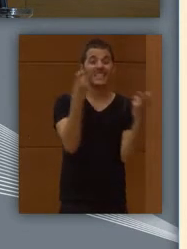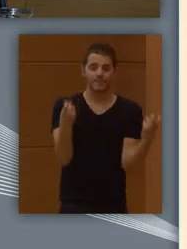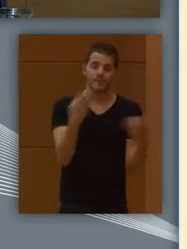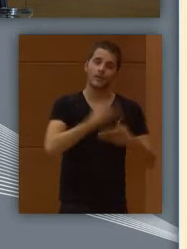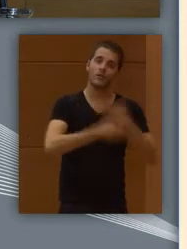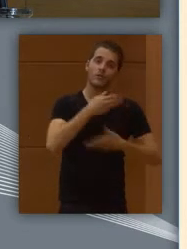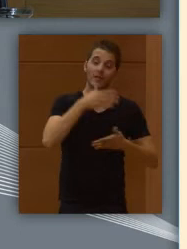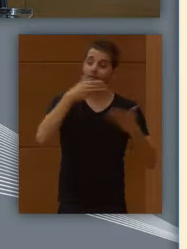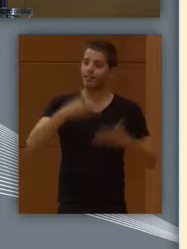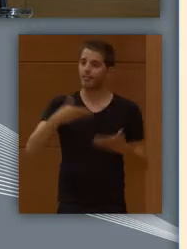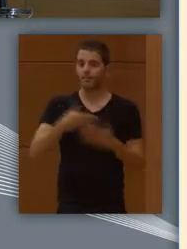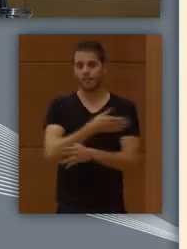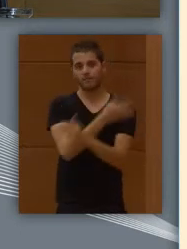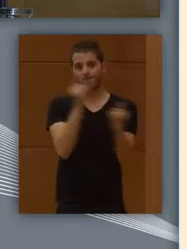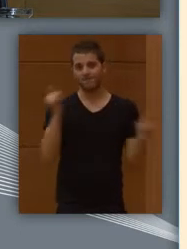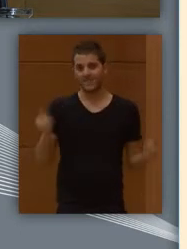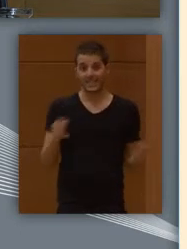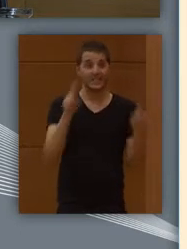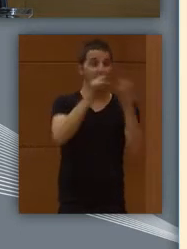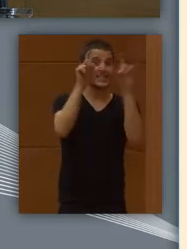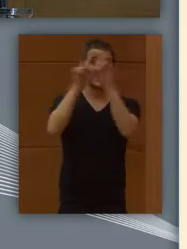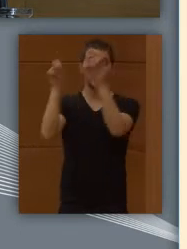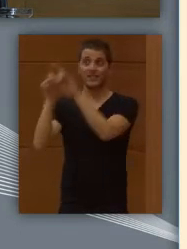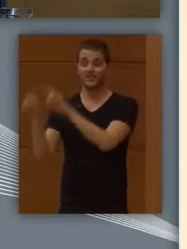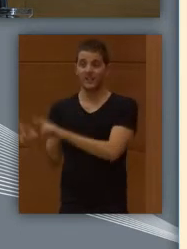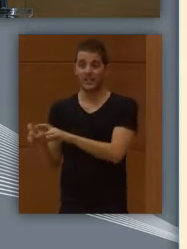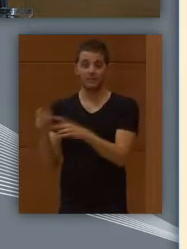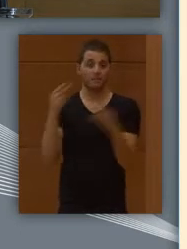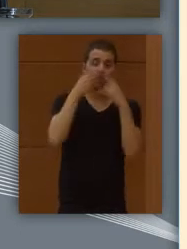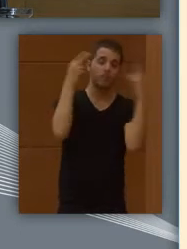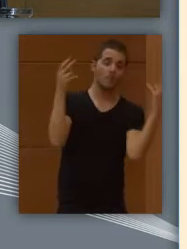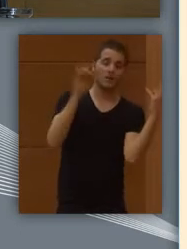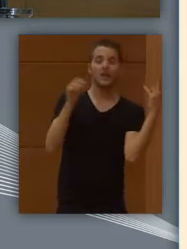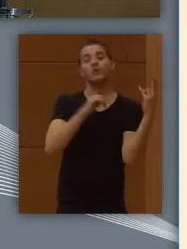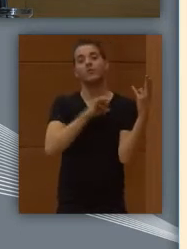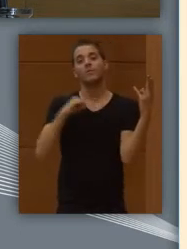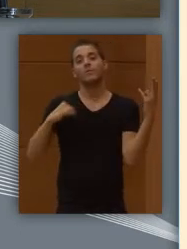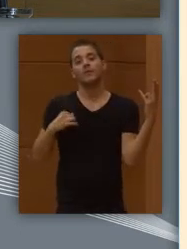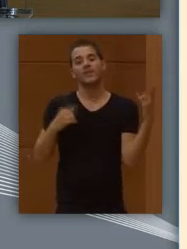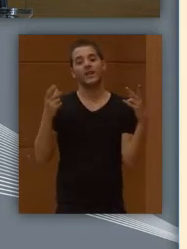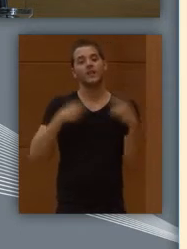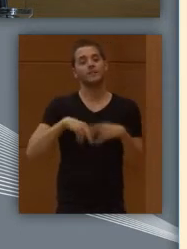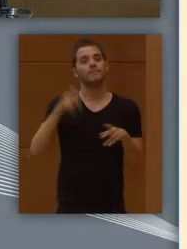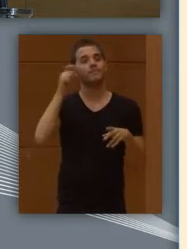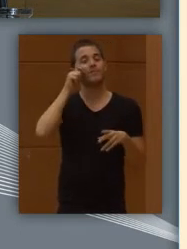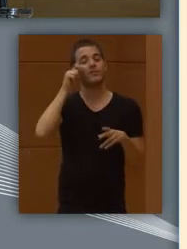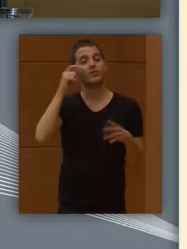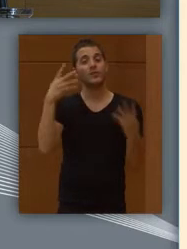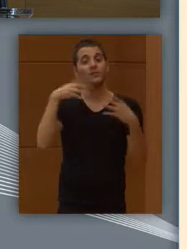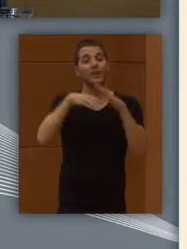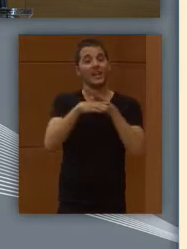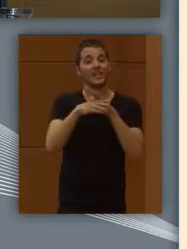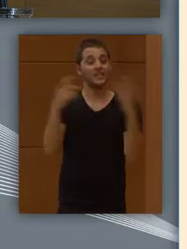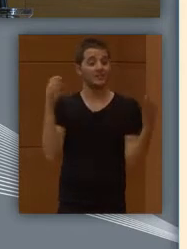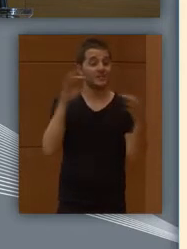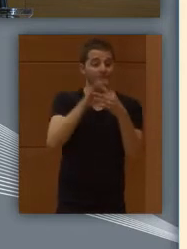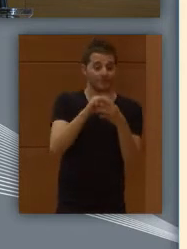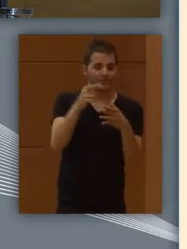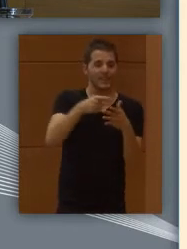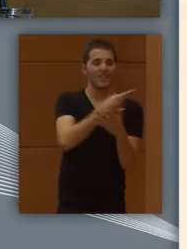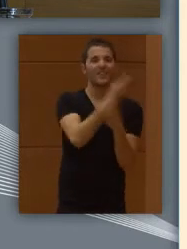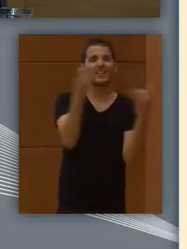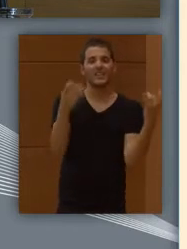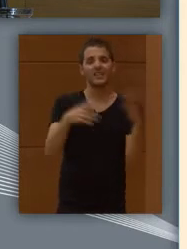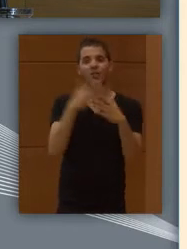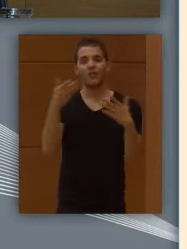que existe ahora entre distintas entidades, tanto públicas como privadas, implicadas en el turismo accesible, promoviendo los contactos,